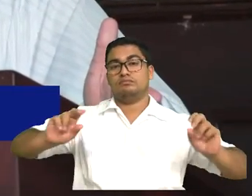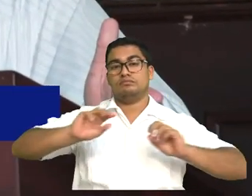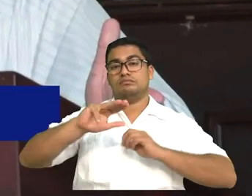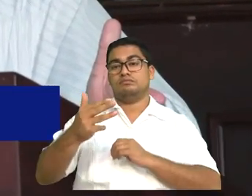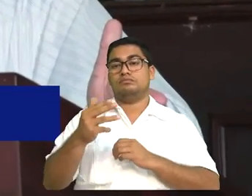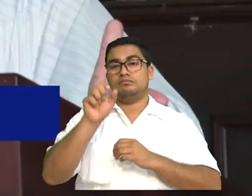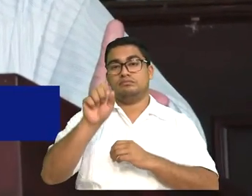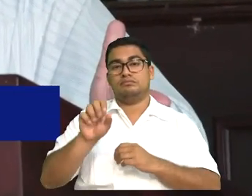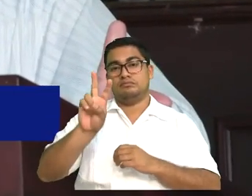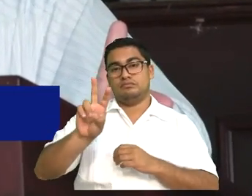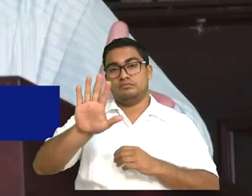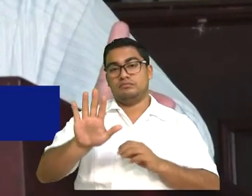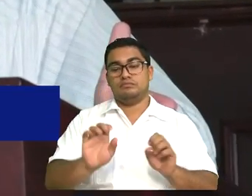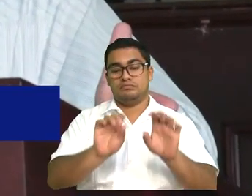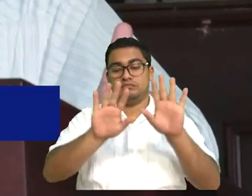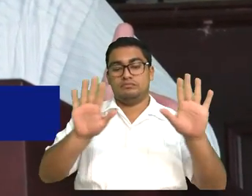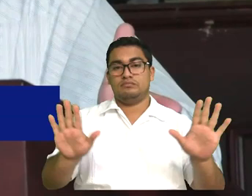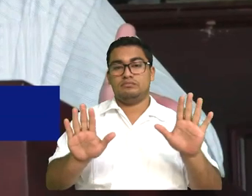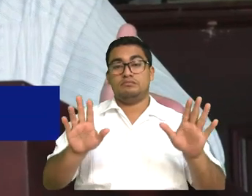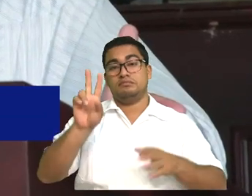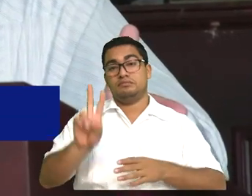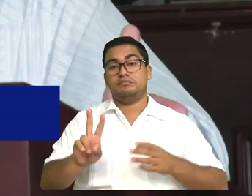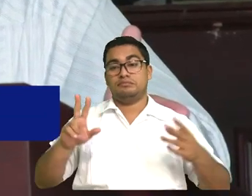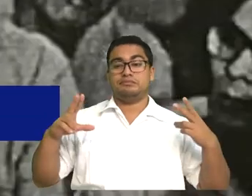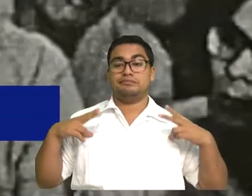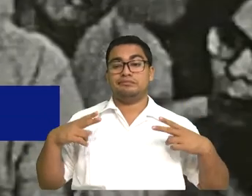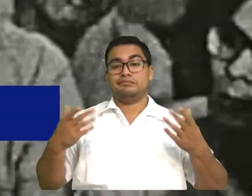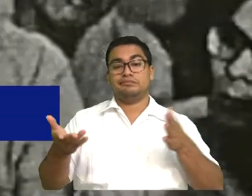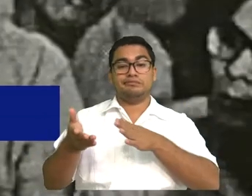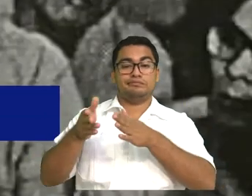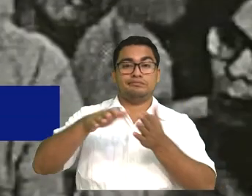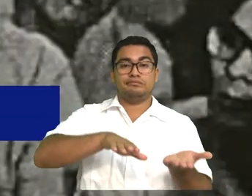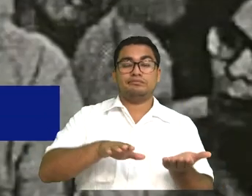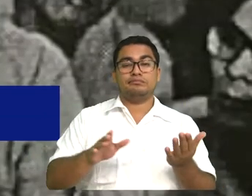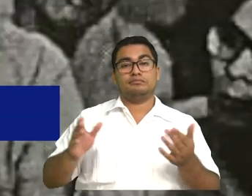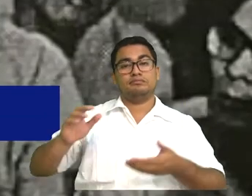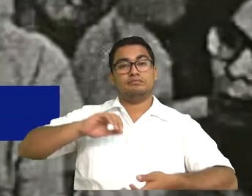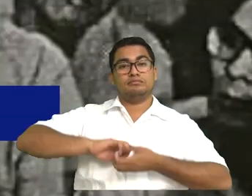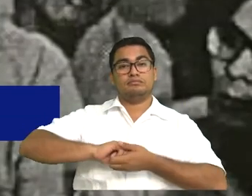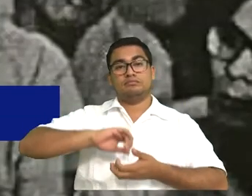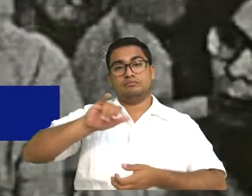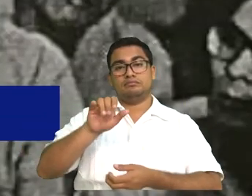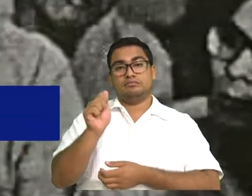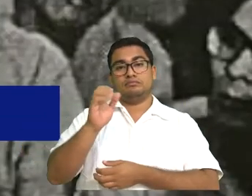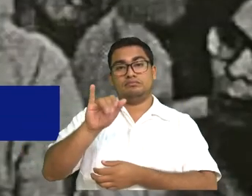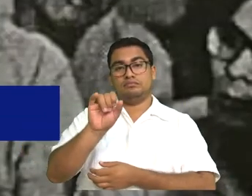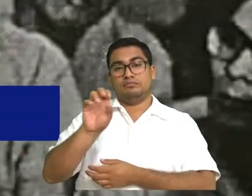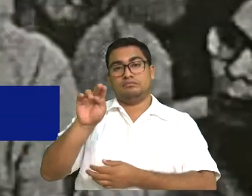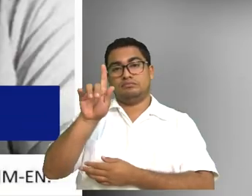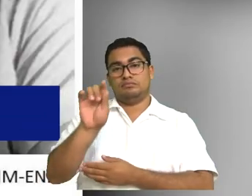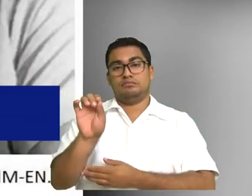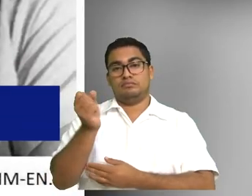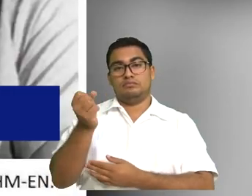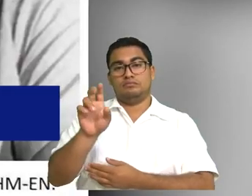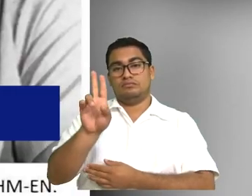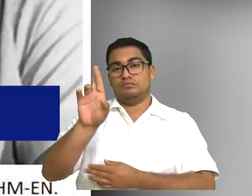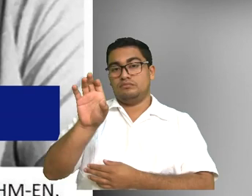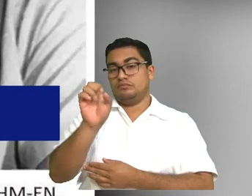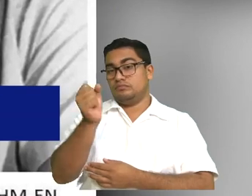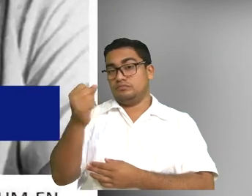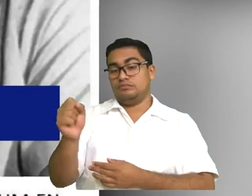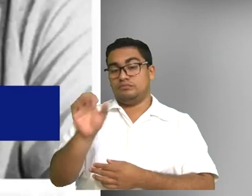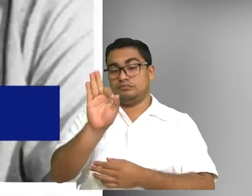de la mañana de este 2 de abril pasó a otro plano de vida el compañero Jacinto Suárez Espinosa, militante histórico